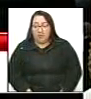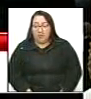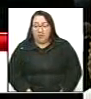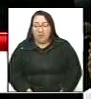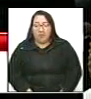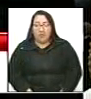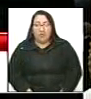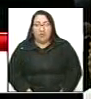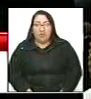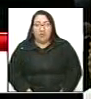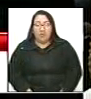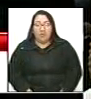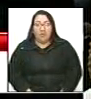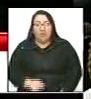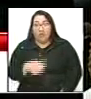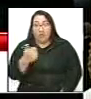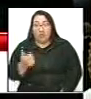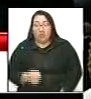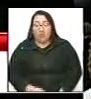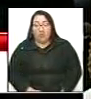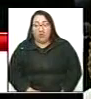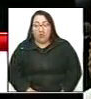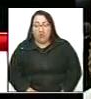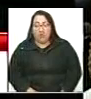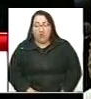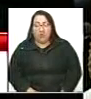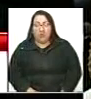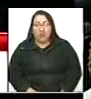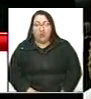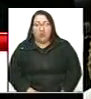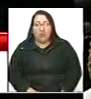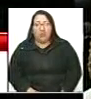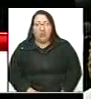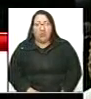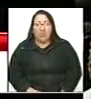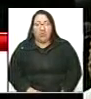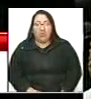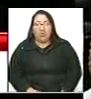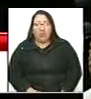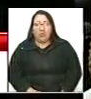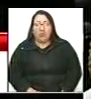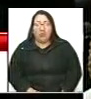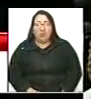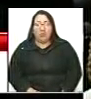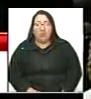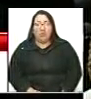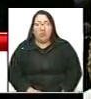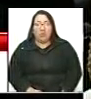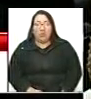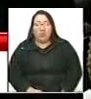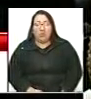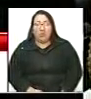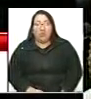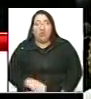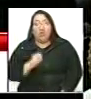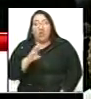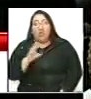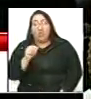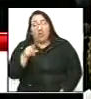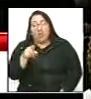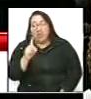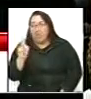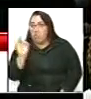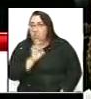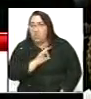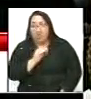Pero lo otro, presidente, lo otro son menciones, solamente lo dejo como una constancia para que esto nunca